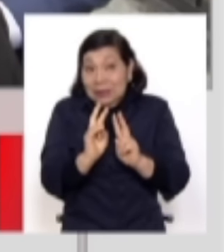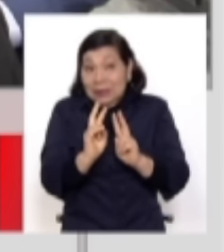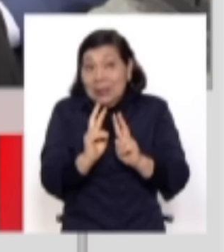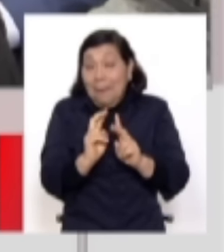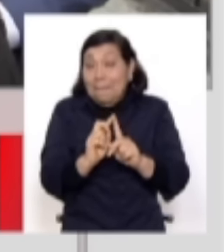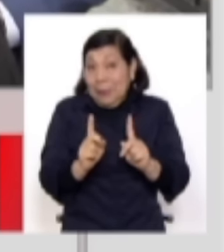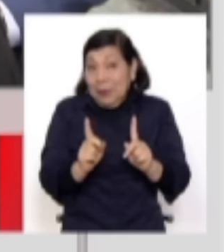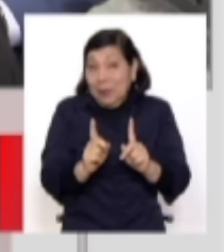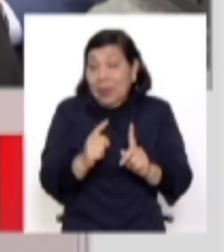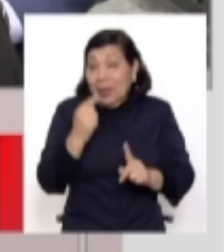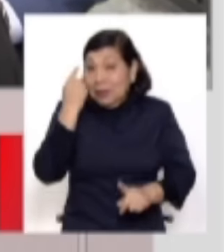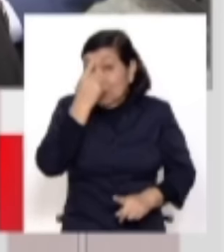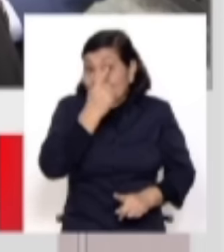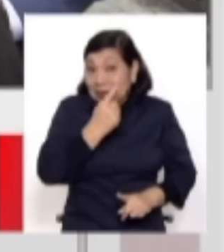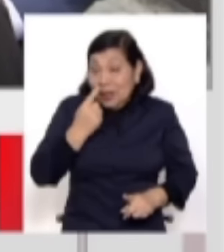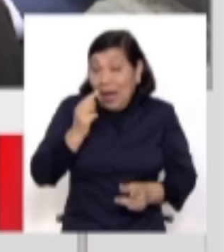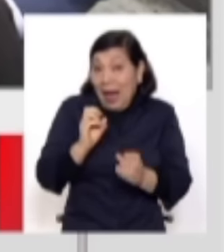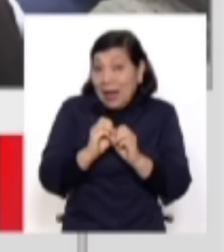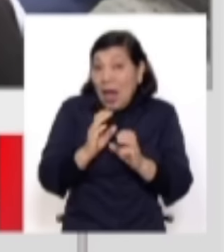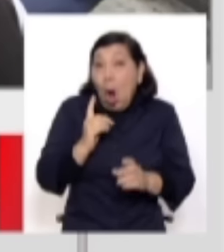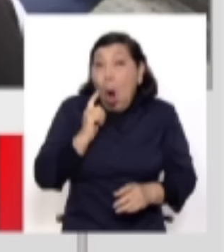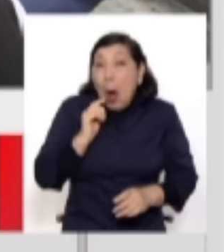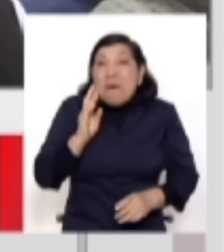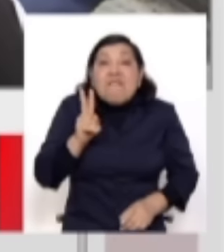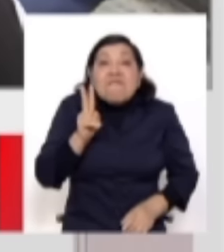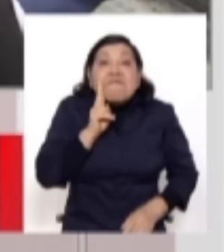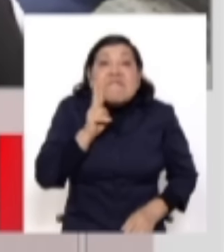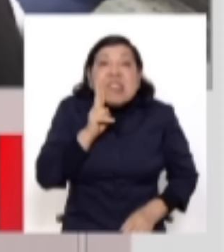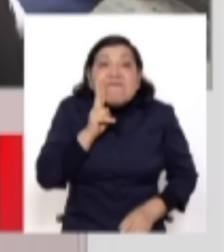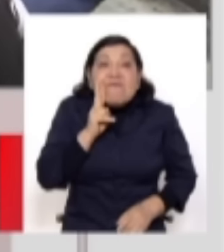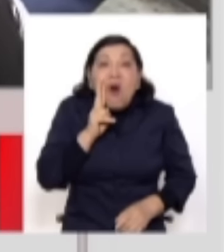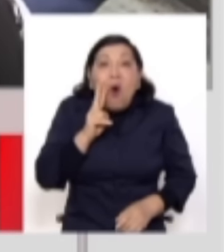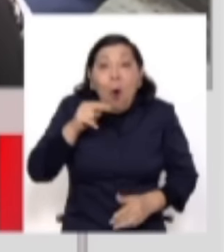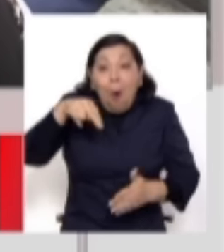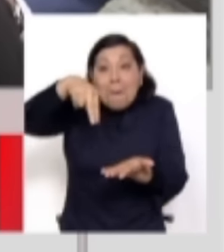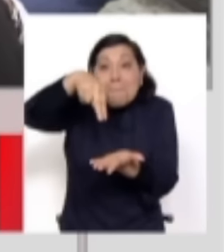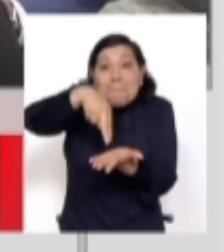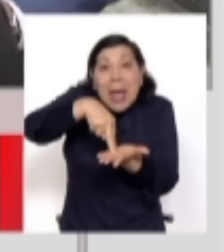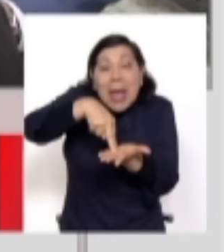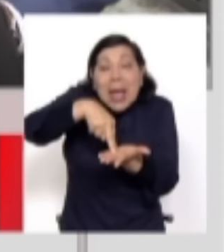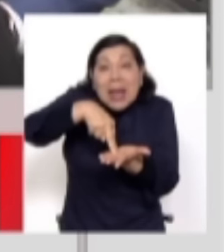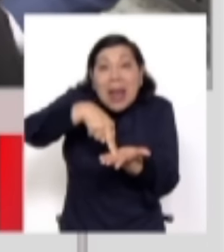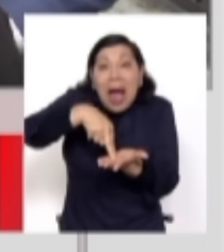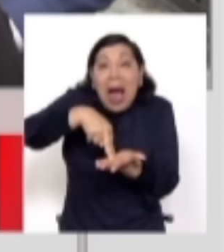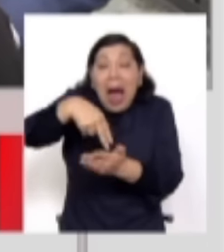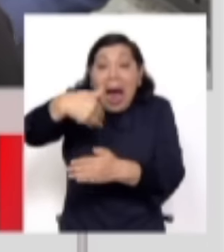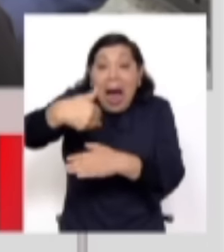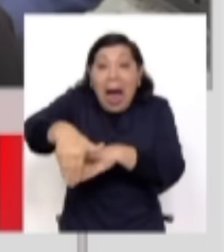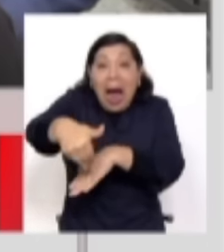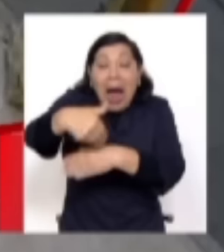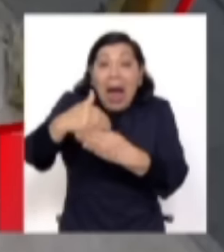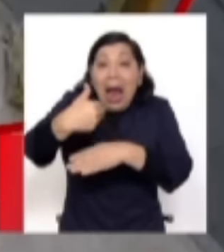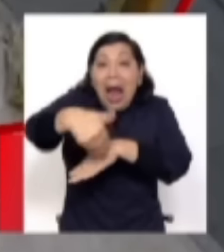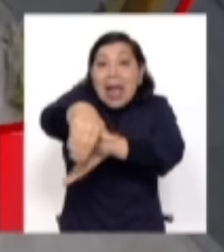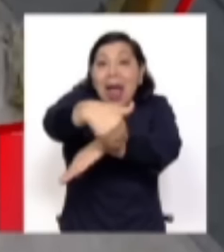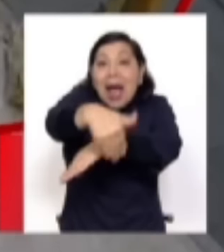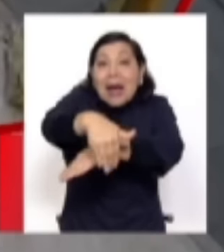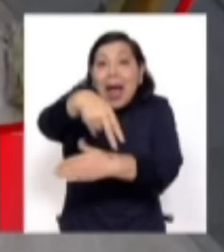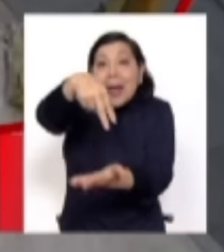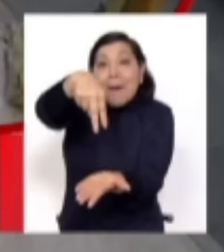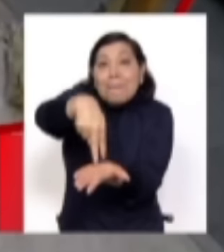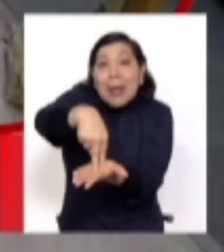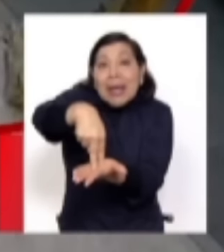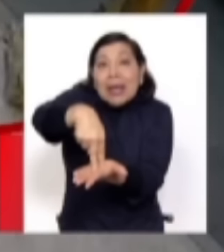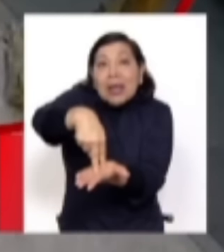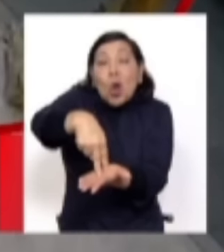de manera simultánea el rostro claramente de esta persona que sale espera al exterior de este condominio para recepcionar